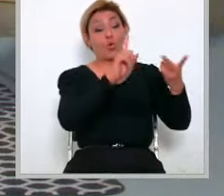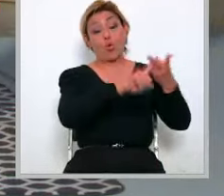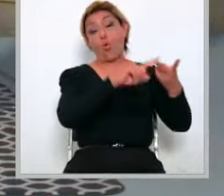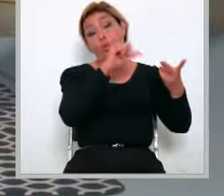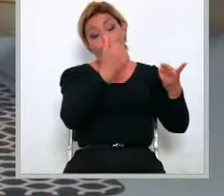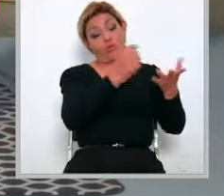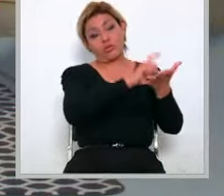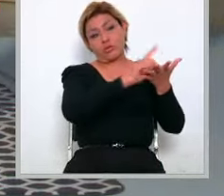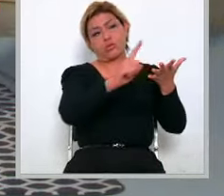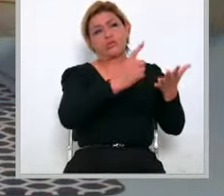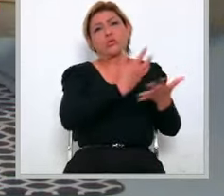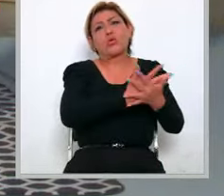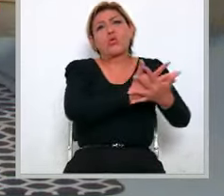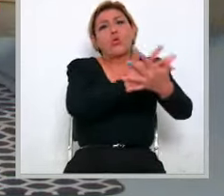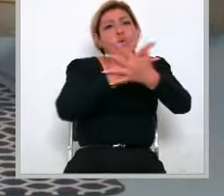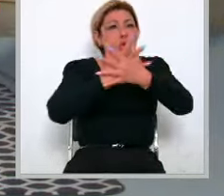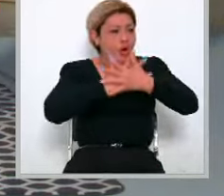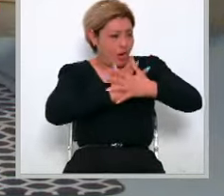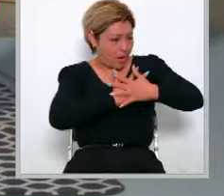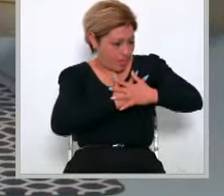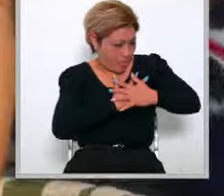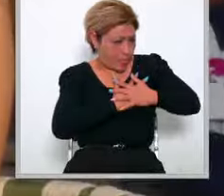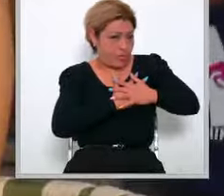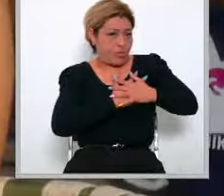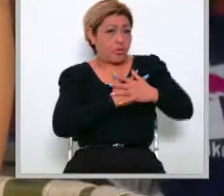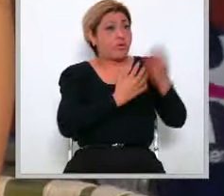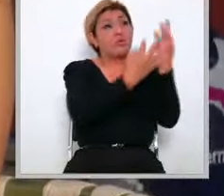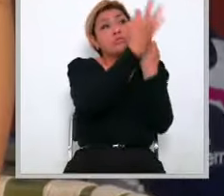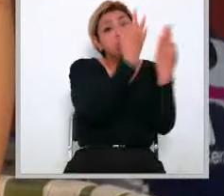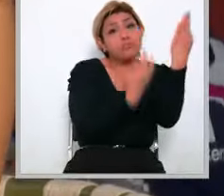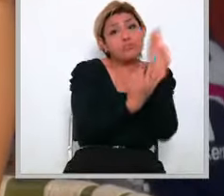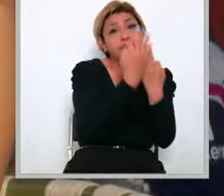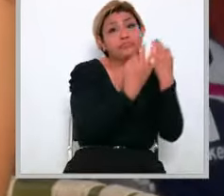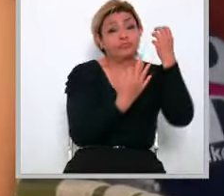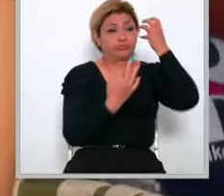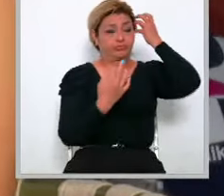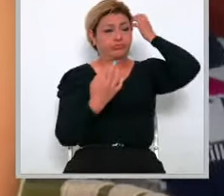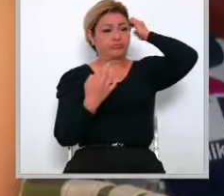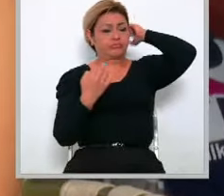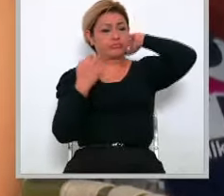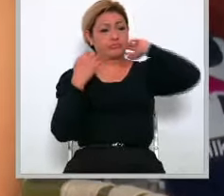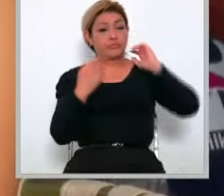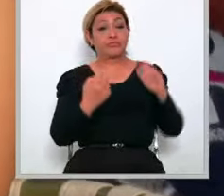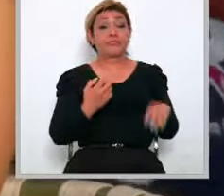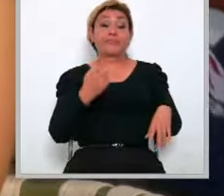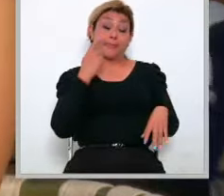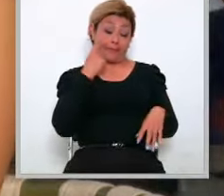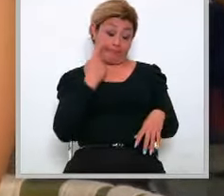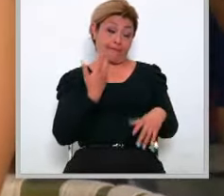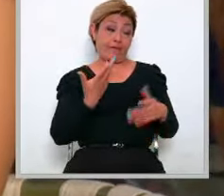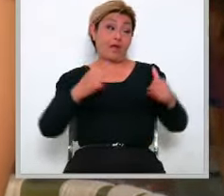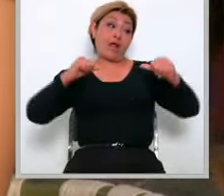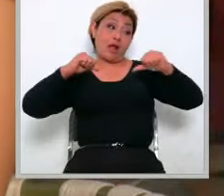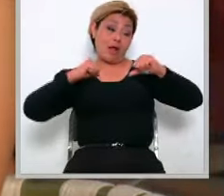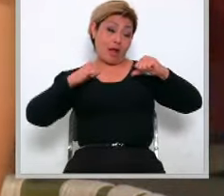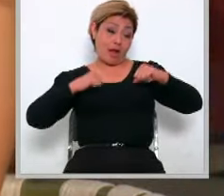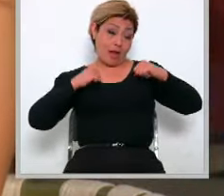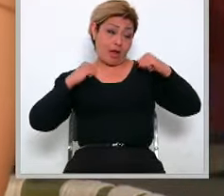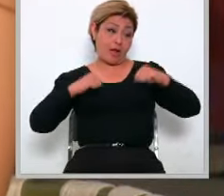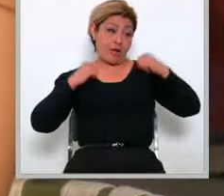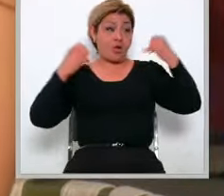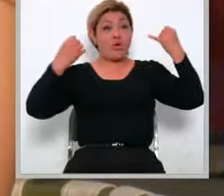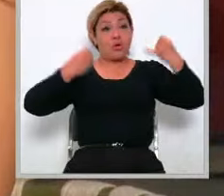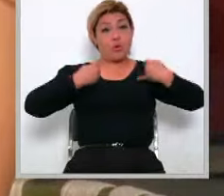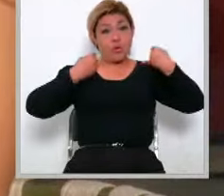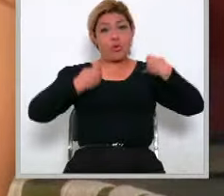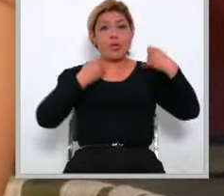que el amor es como que la clave principal para nosotros los adolescentes, hasta para las personas adultas y